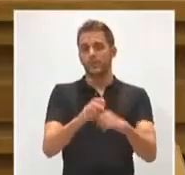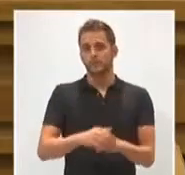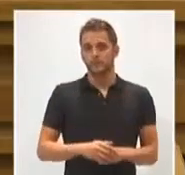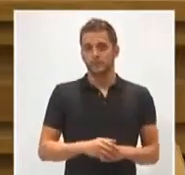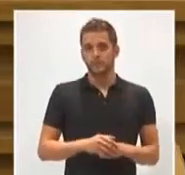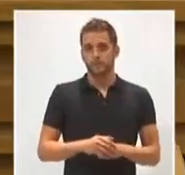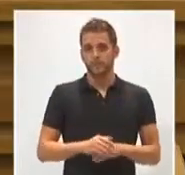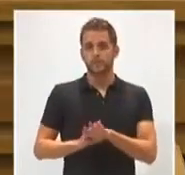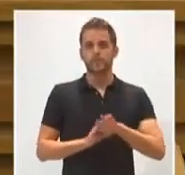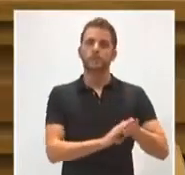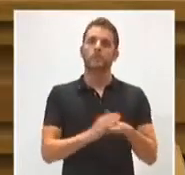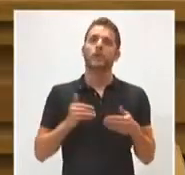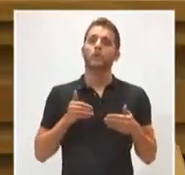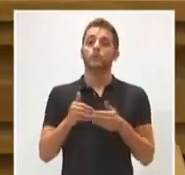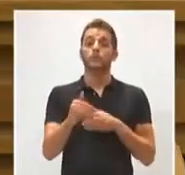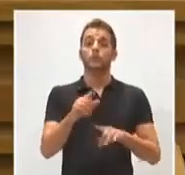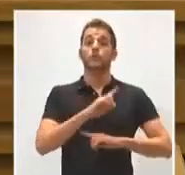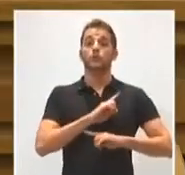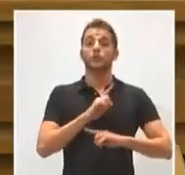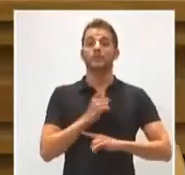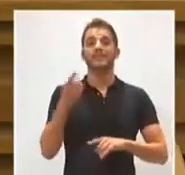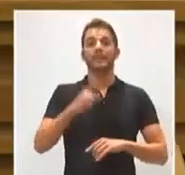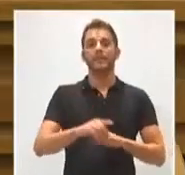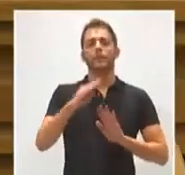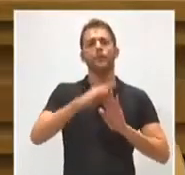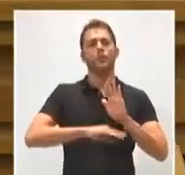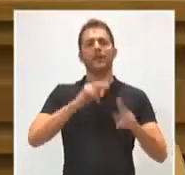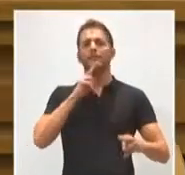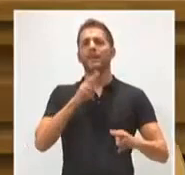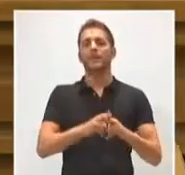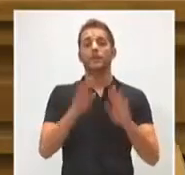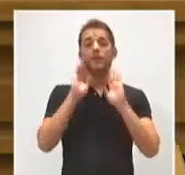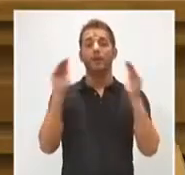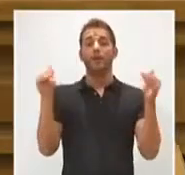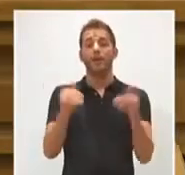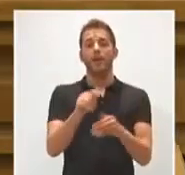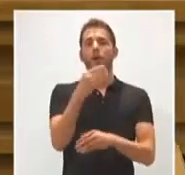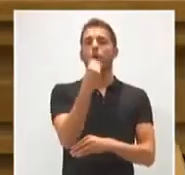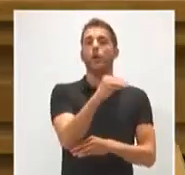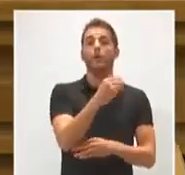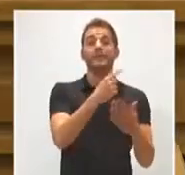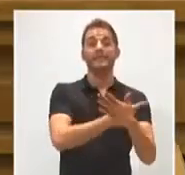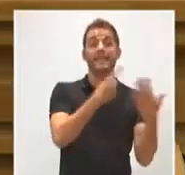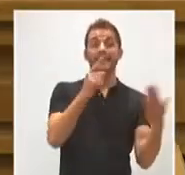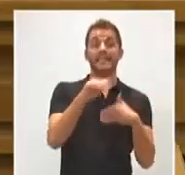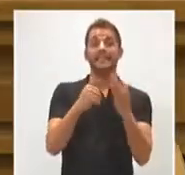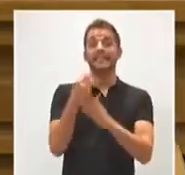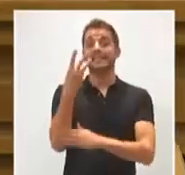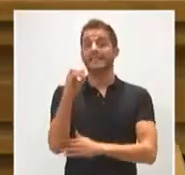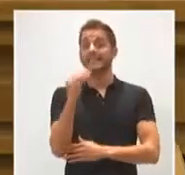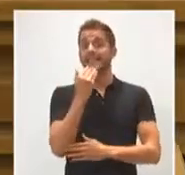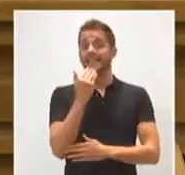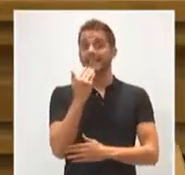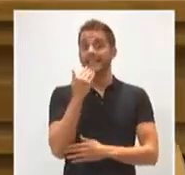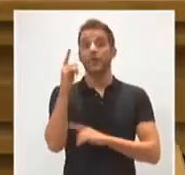vamos a poner en marcha investigo que va dirigido a jóvenes entre 16 y 30 años con la